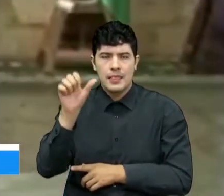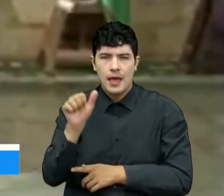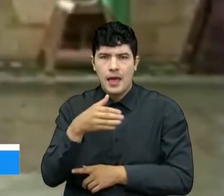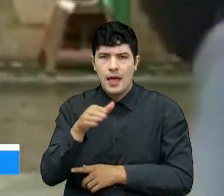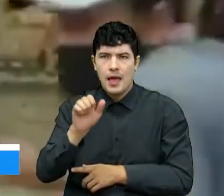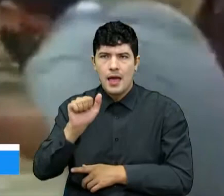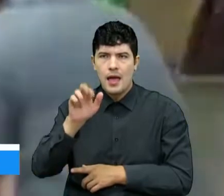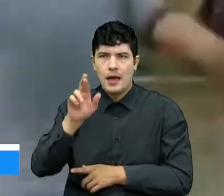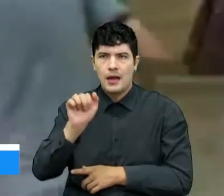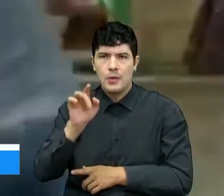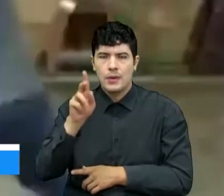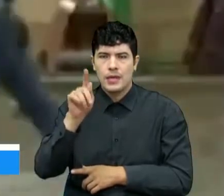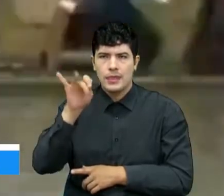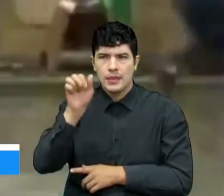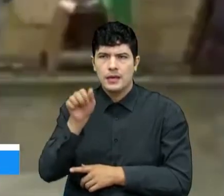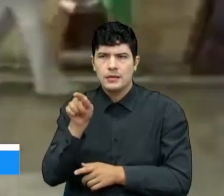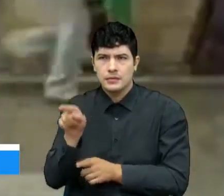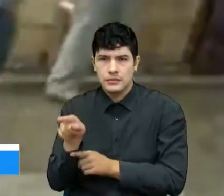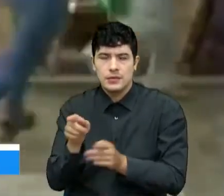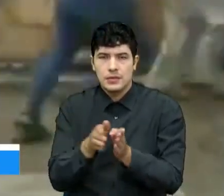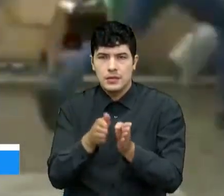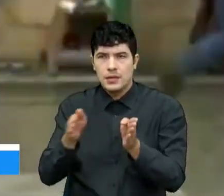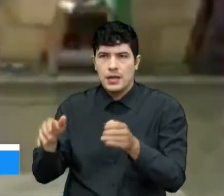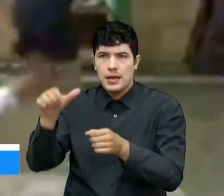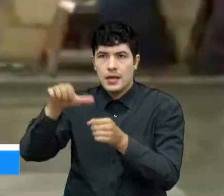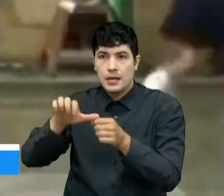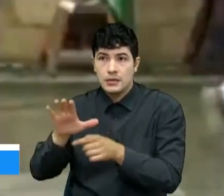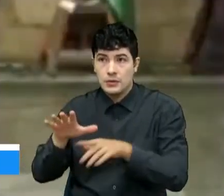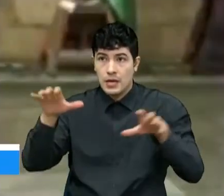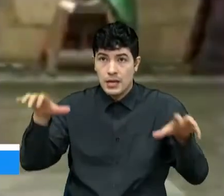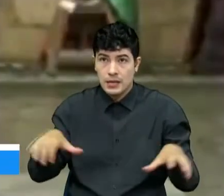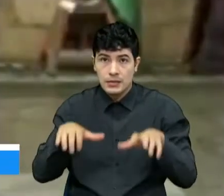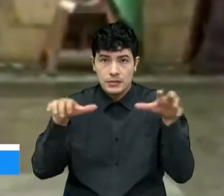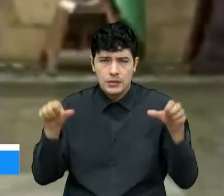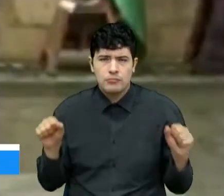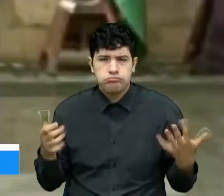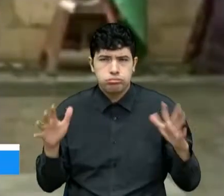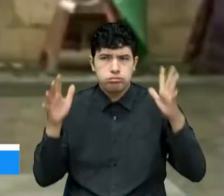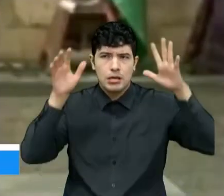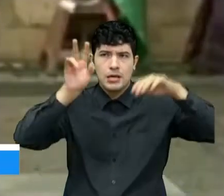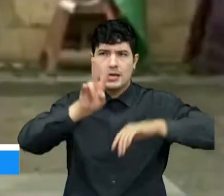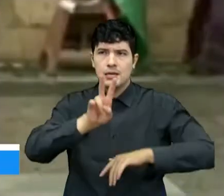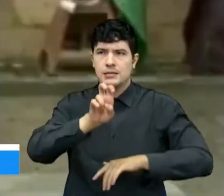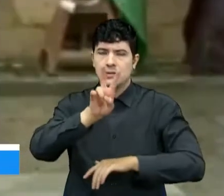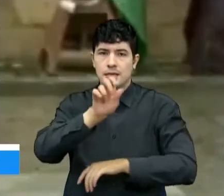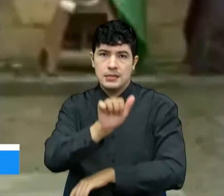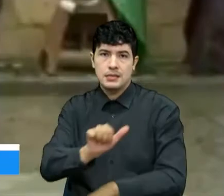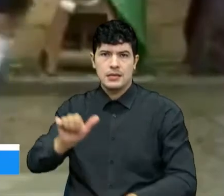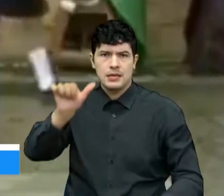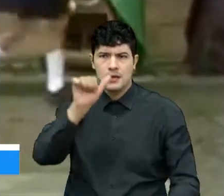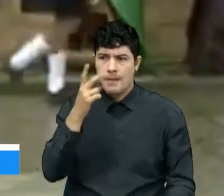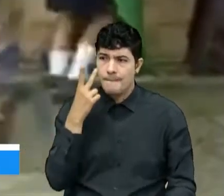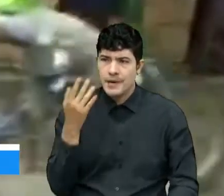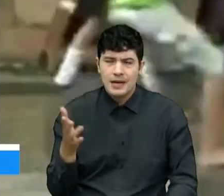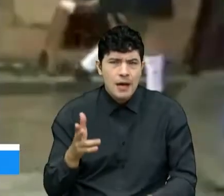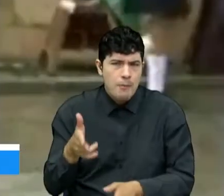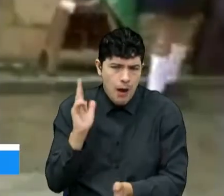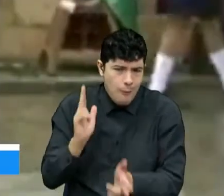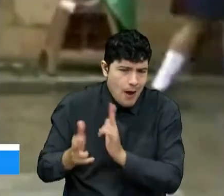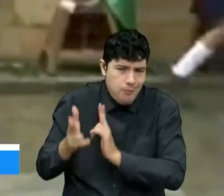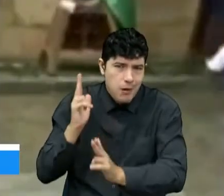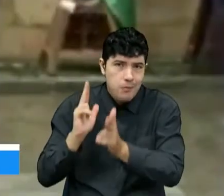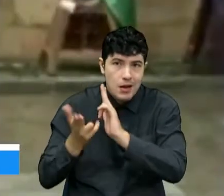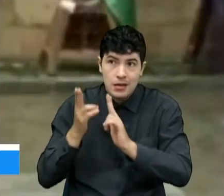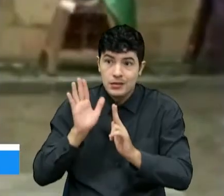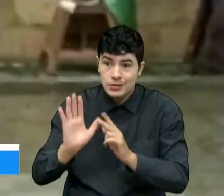al departamento de Norte de Santander, donde en pleno acto conmemorativo del 7 de agosto se presentó un tiroteo que obligó a que